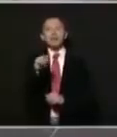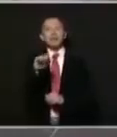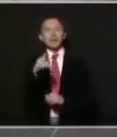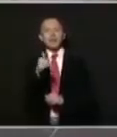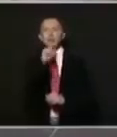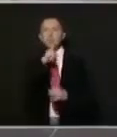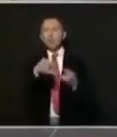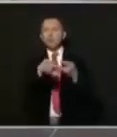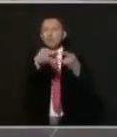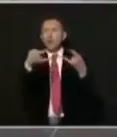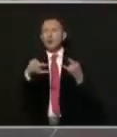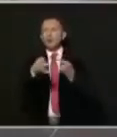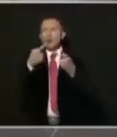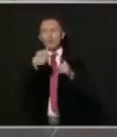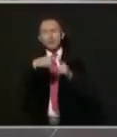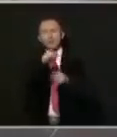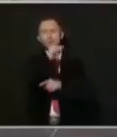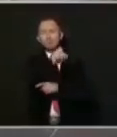mucho menos